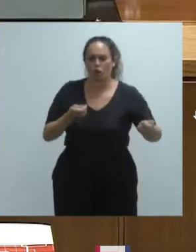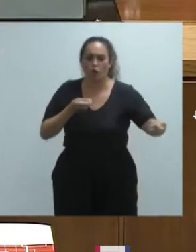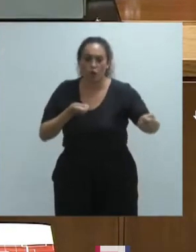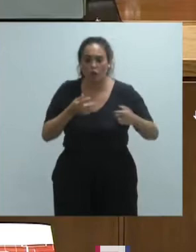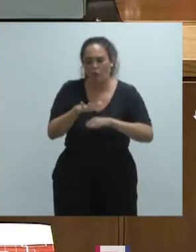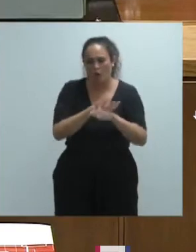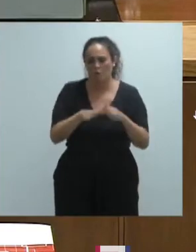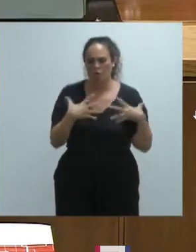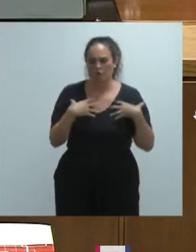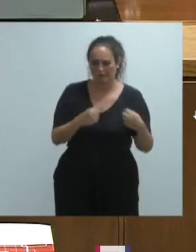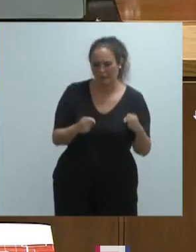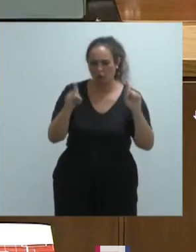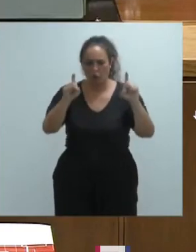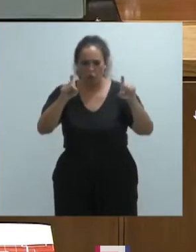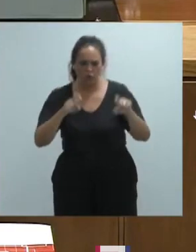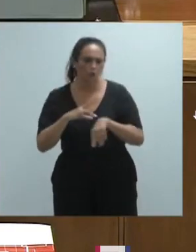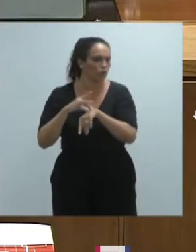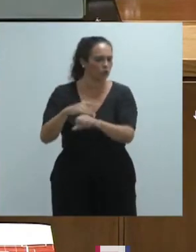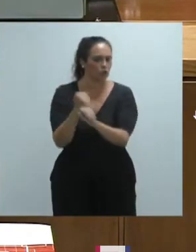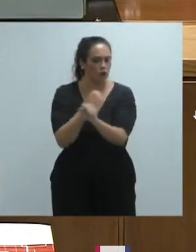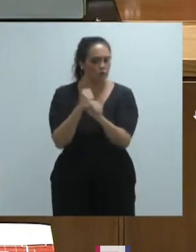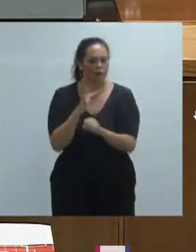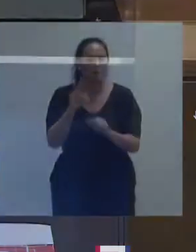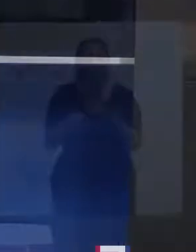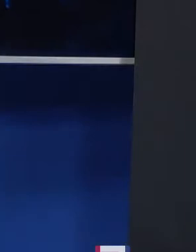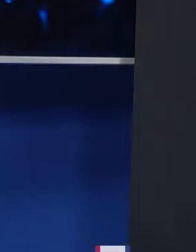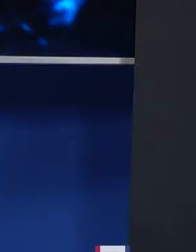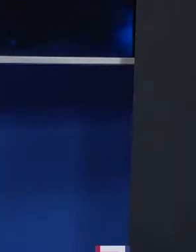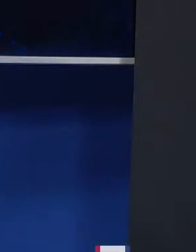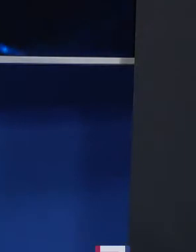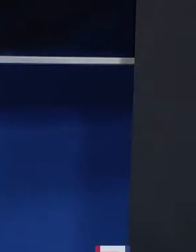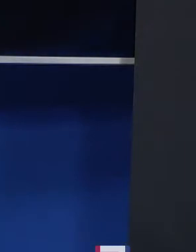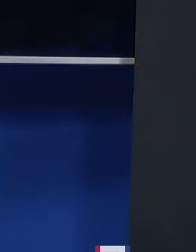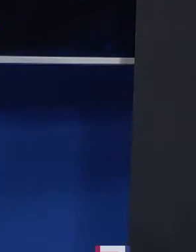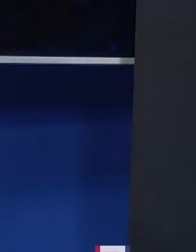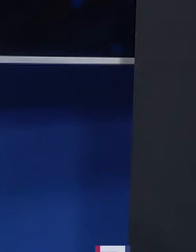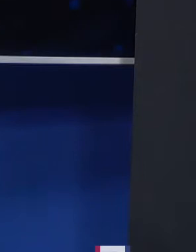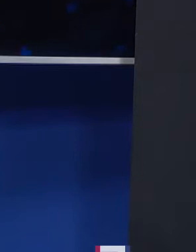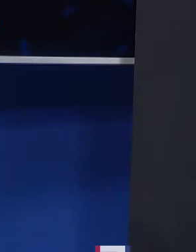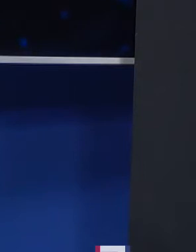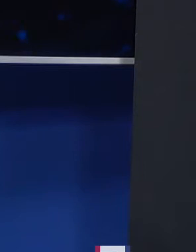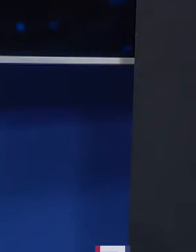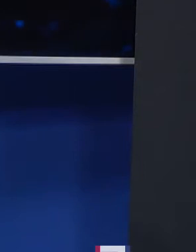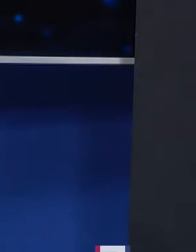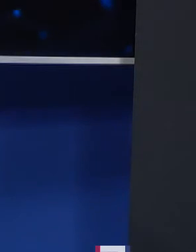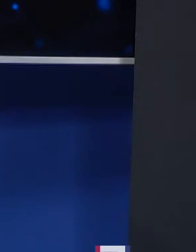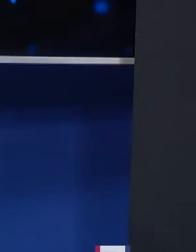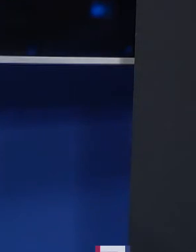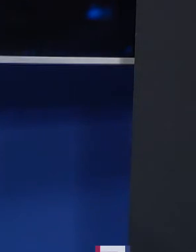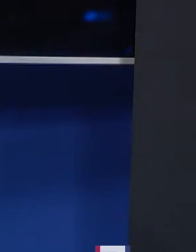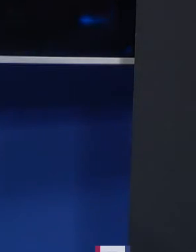educativa de orientación laboral y de gestión de penas eso es esto está ocurriendo en este momento porque a la tarde